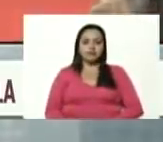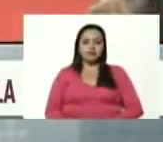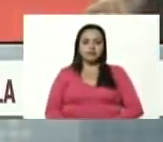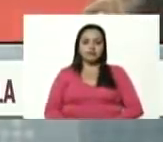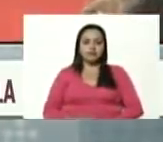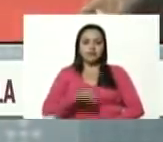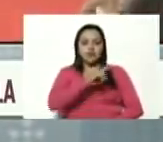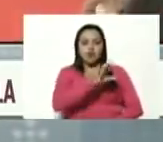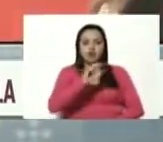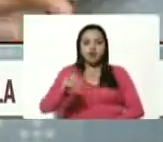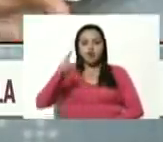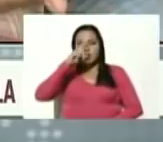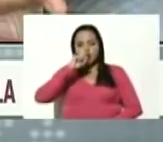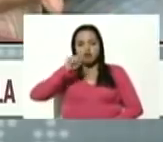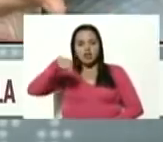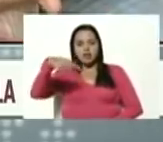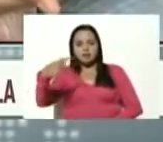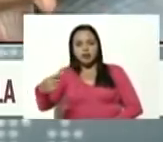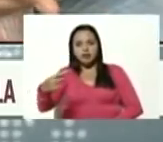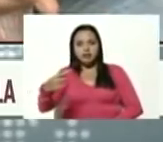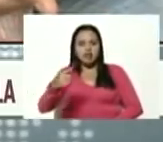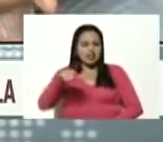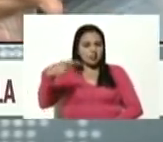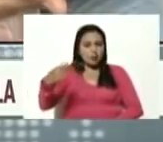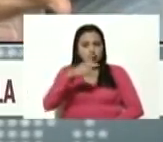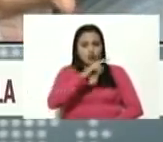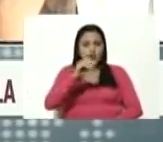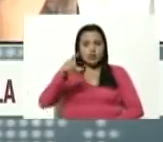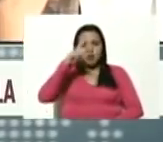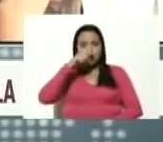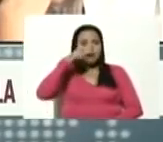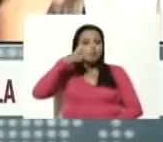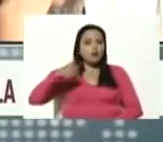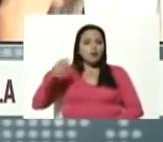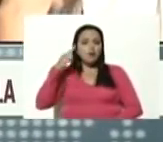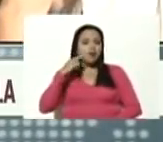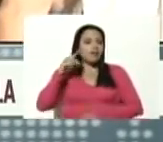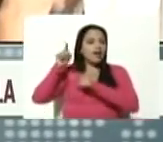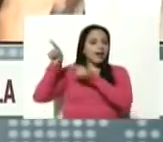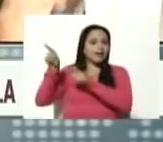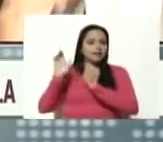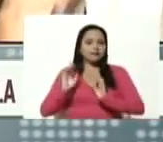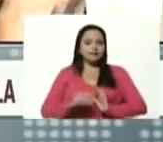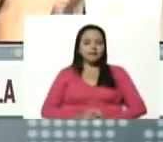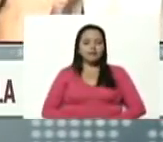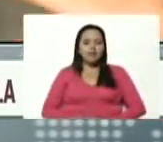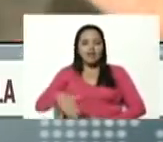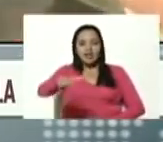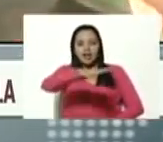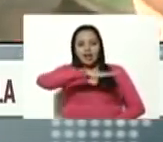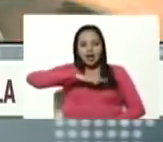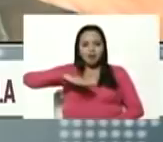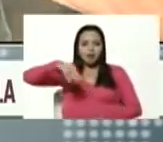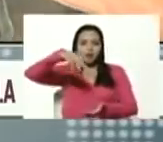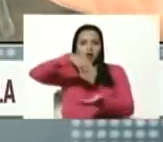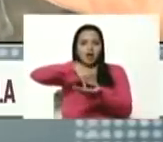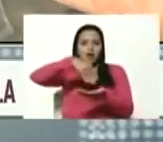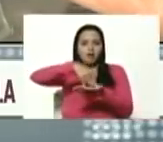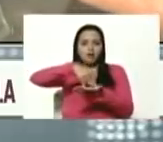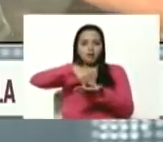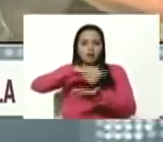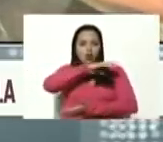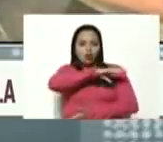200 años y después de 200 años el pueblo de Bolívar está ahí, miren, en pleno campo de Carabobo, los consejos